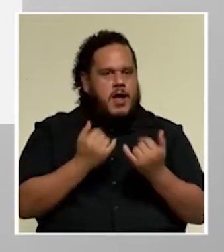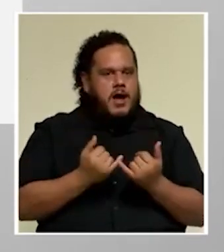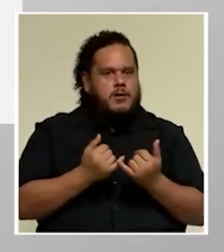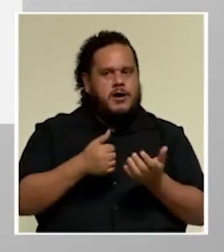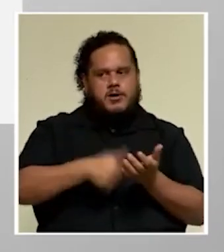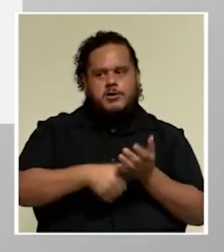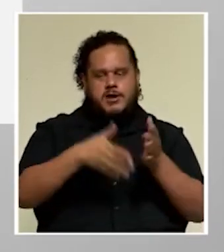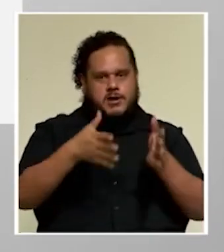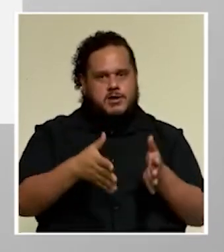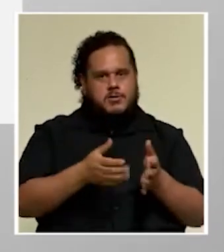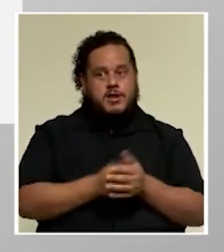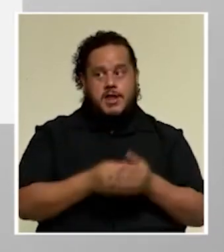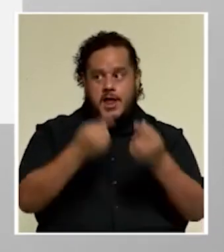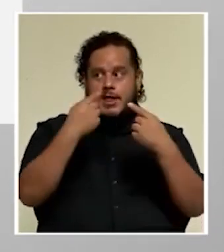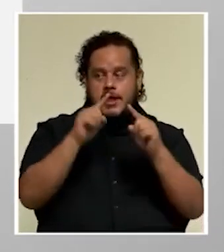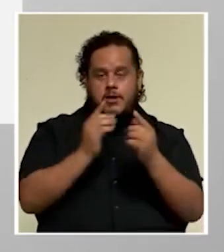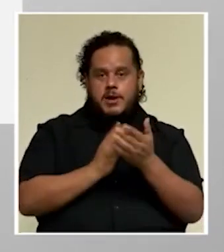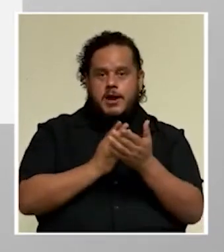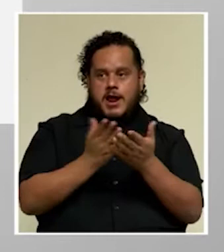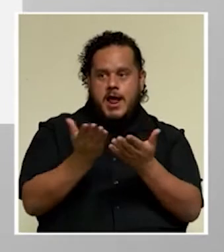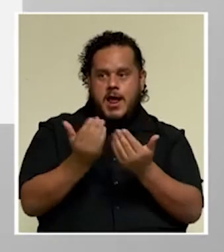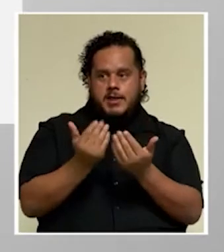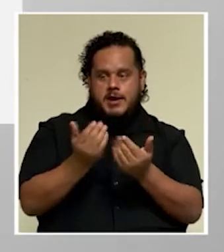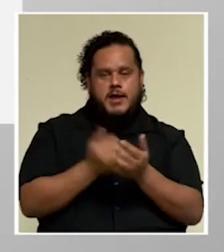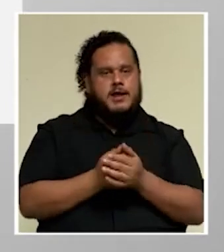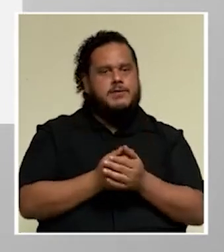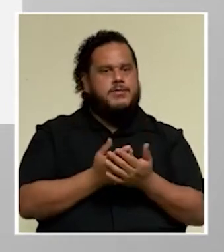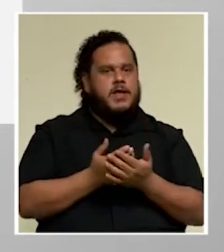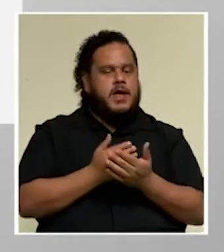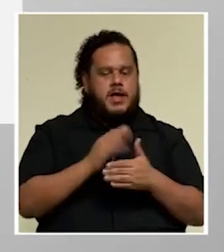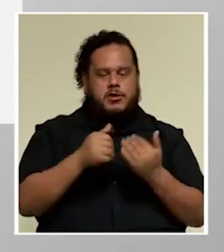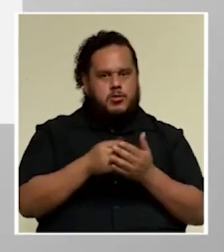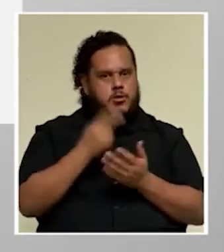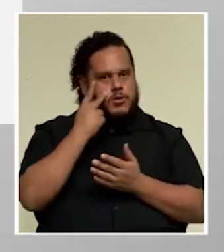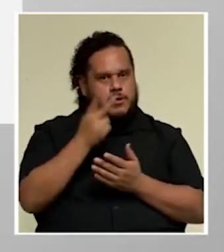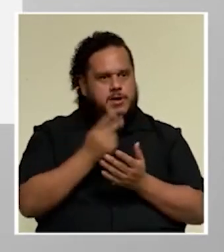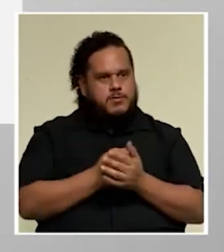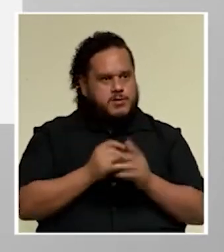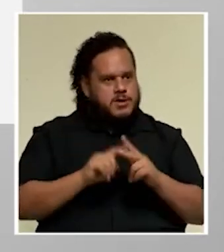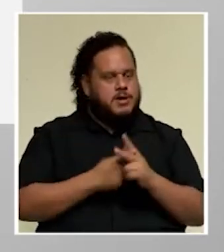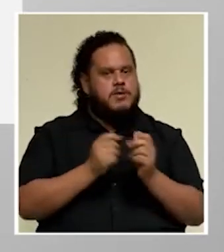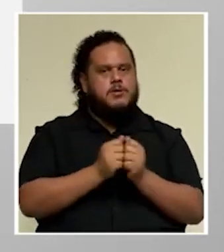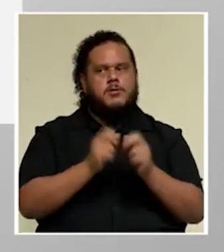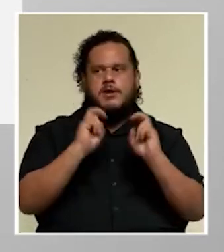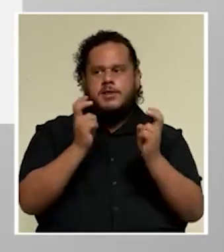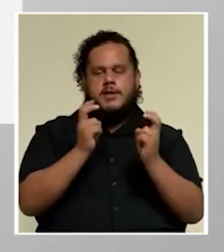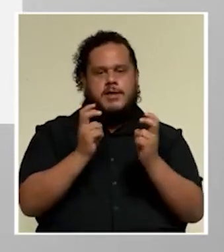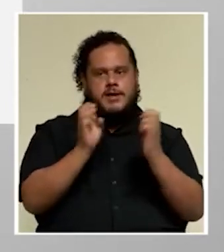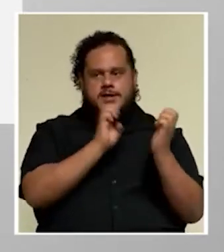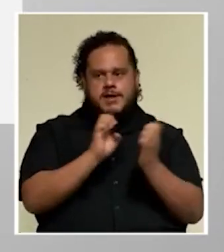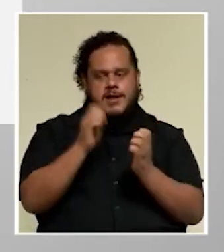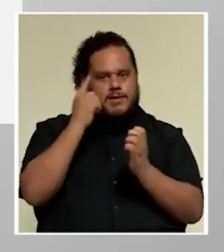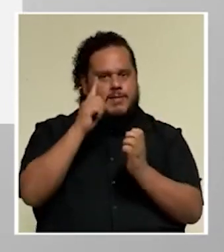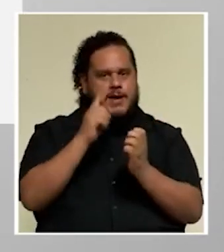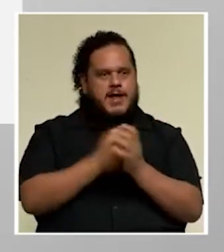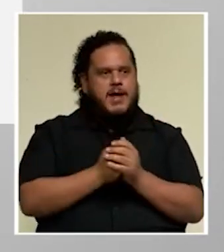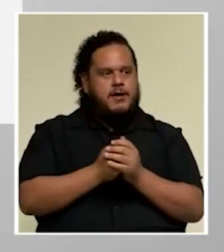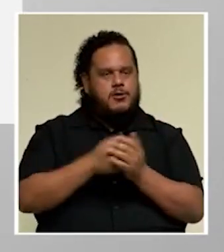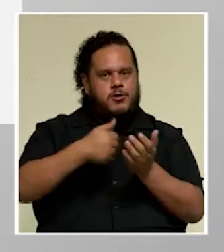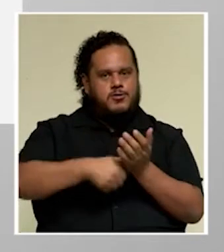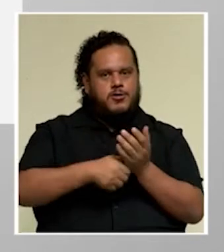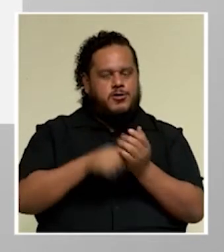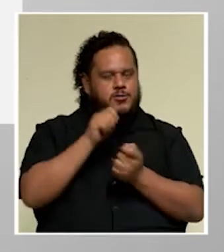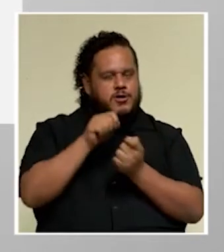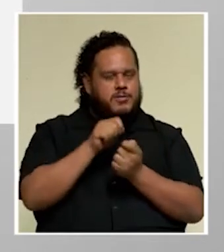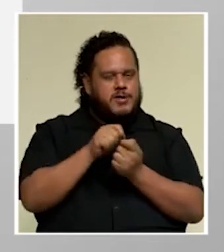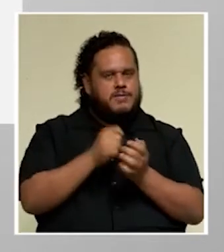las candidaturas que logren atraer precisamente, a propósito de lo que veíamos inicialmente con el tema de las estrategias para la atracción de votos muy